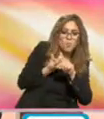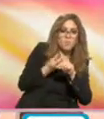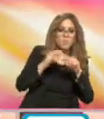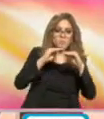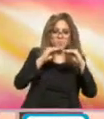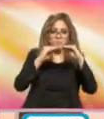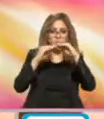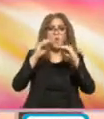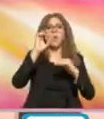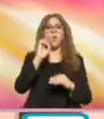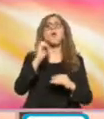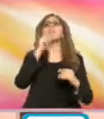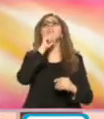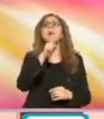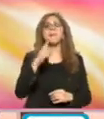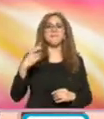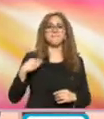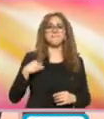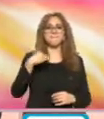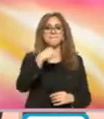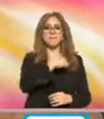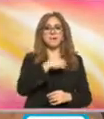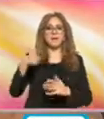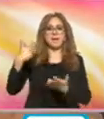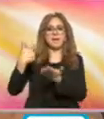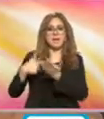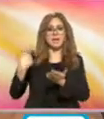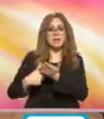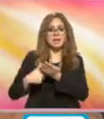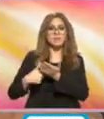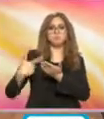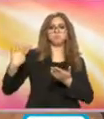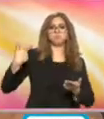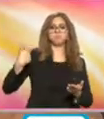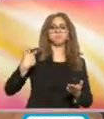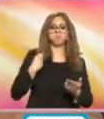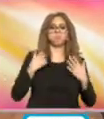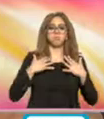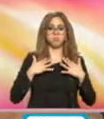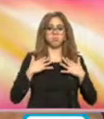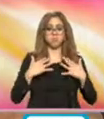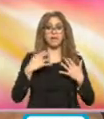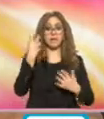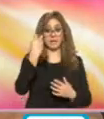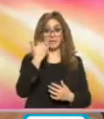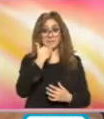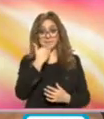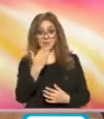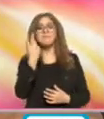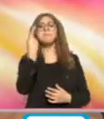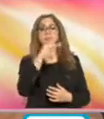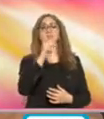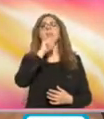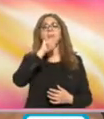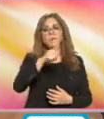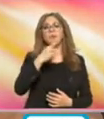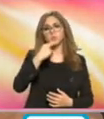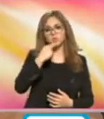o por ejemplo en el busto también ahora se está utilizando la grasa para rellenar el Mira. busto. No es la mejor opción, Claro. pero también se utiliza.